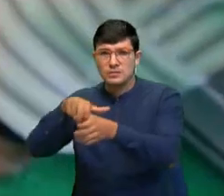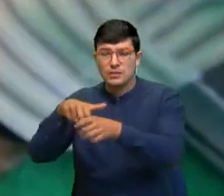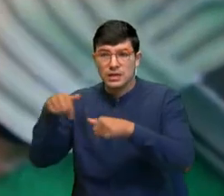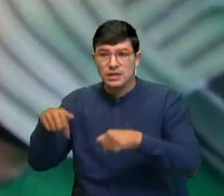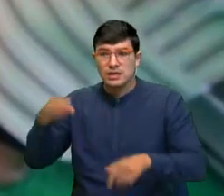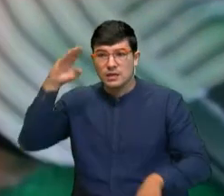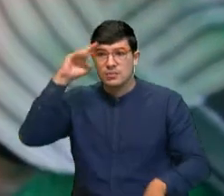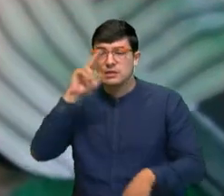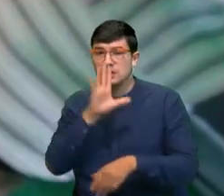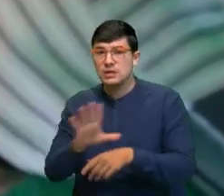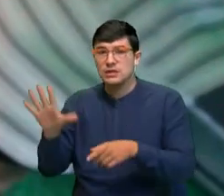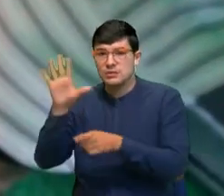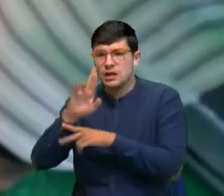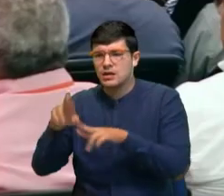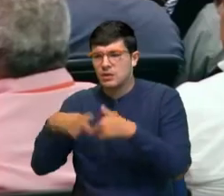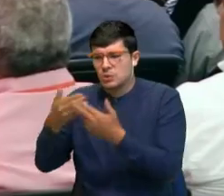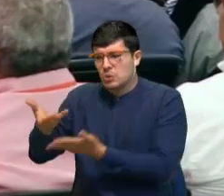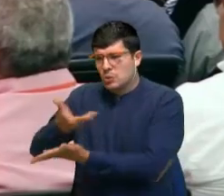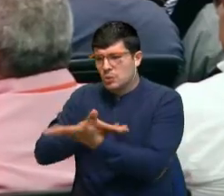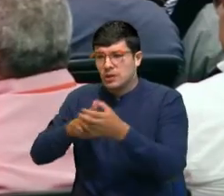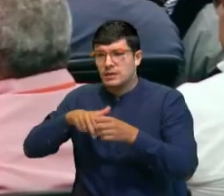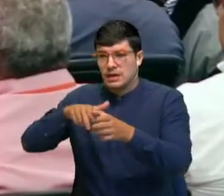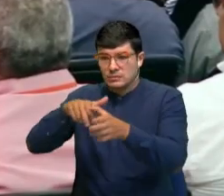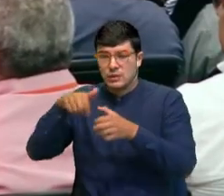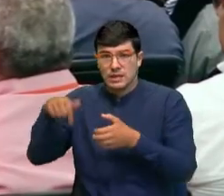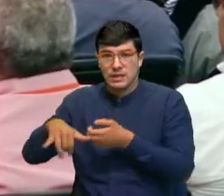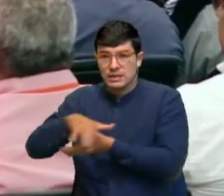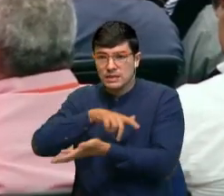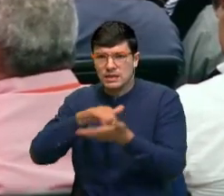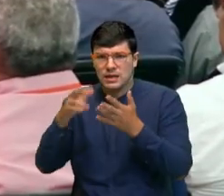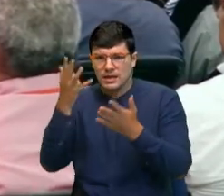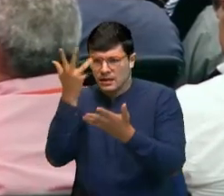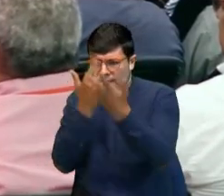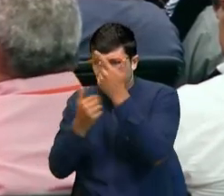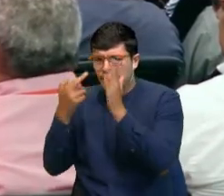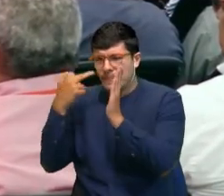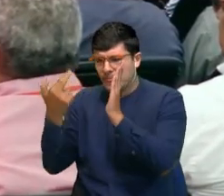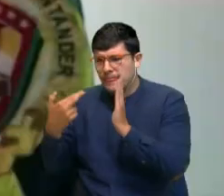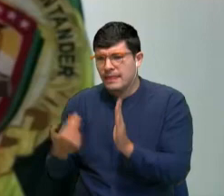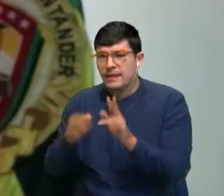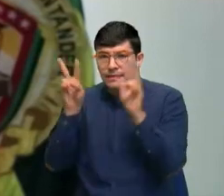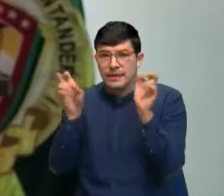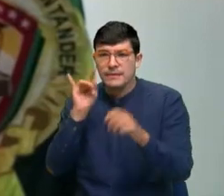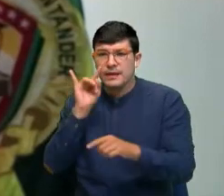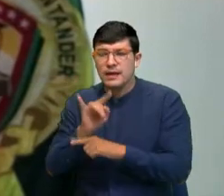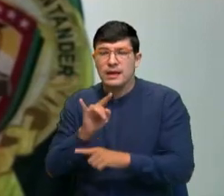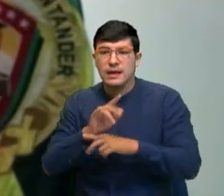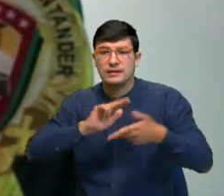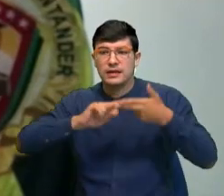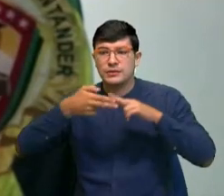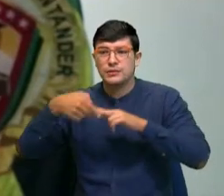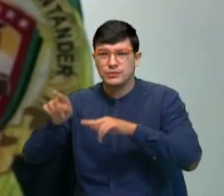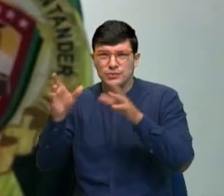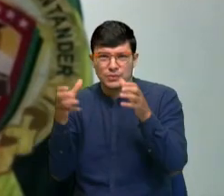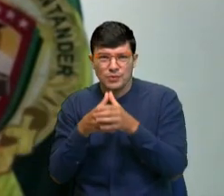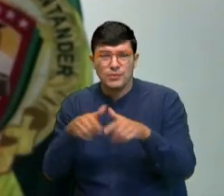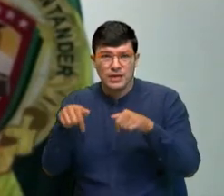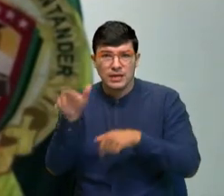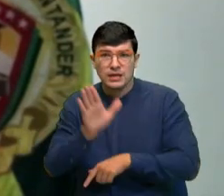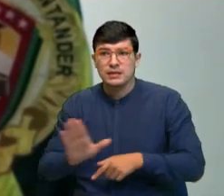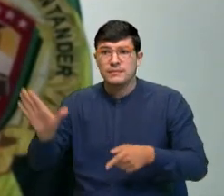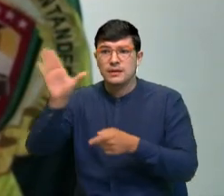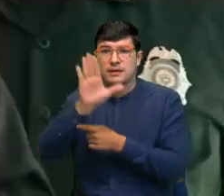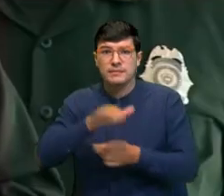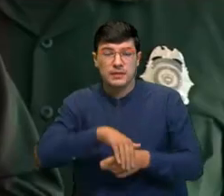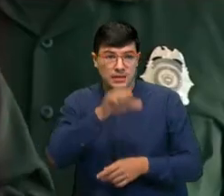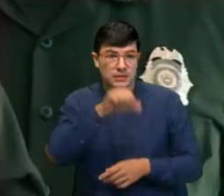estuvo reunido con transportadores de santander evaluando temas de seguridad y de convivencia con respecto al gremio en el departamento